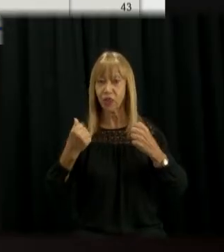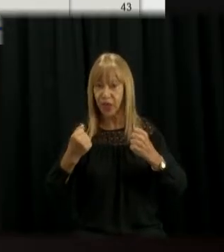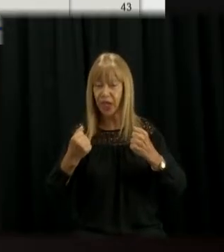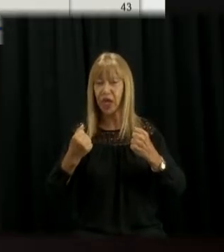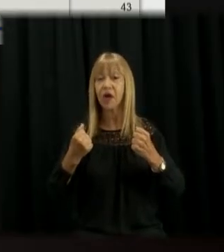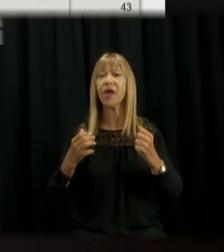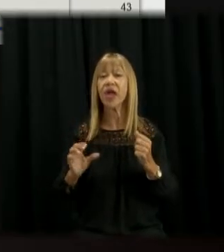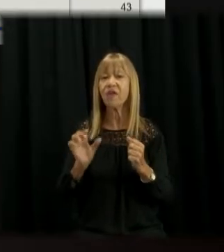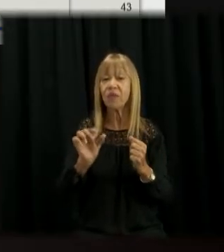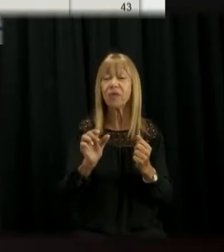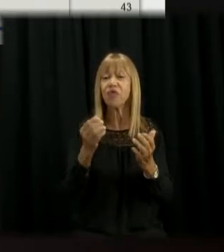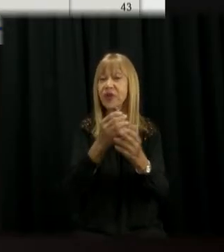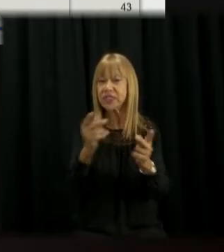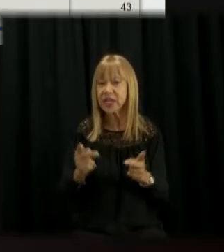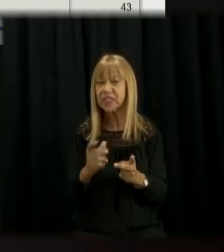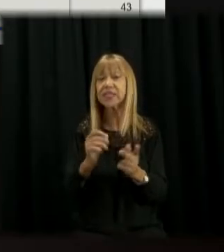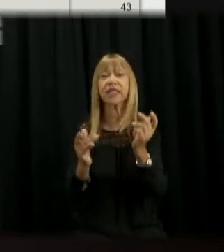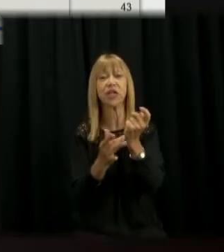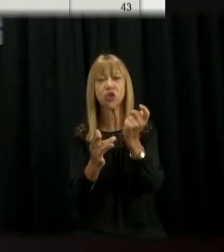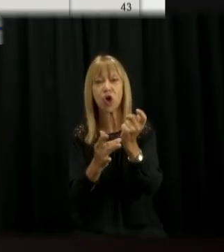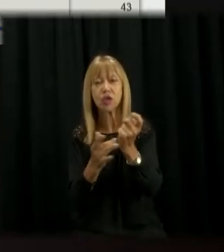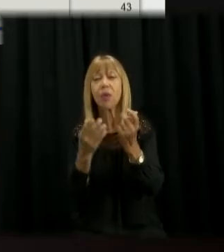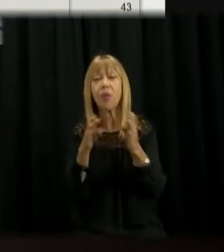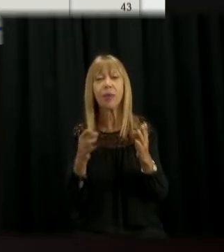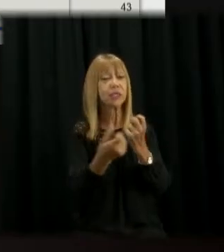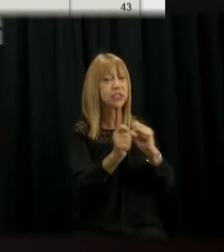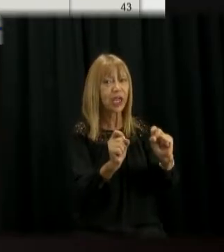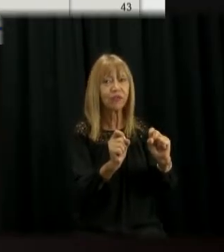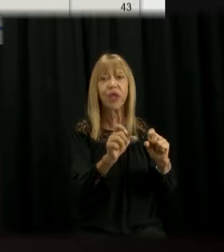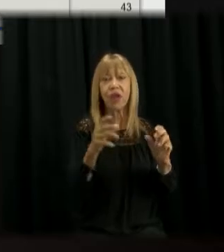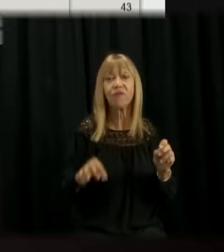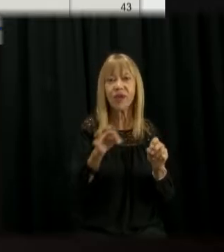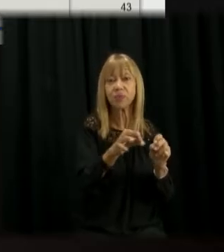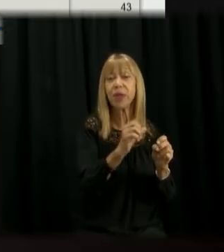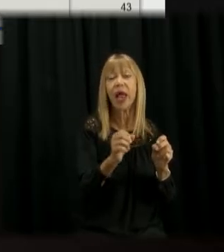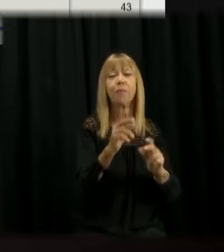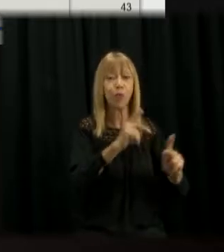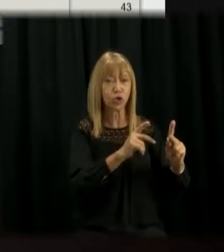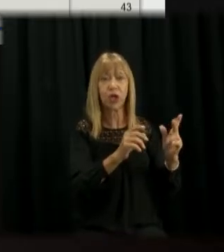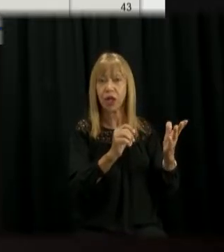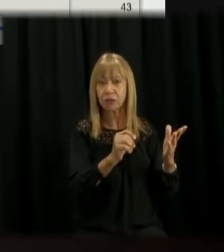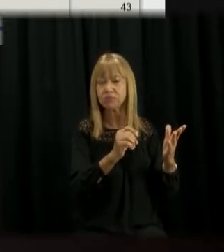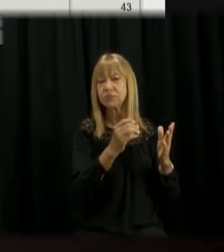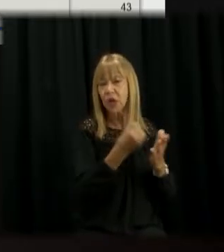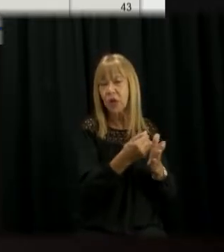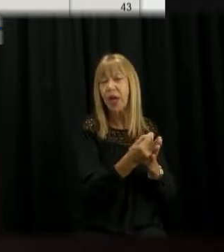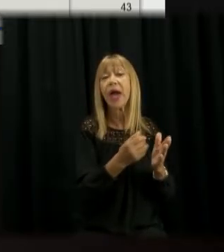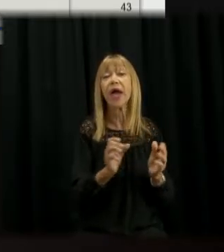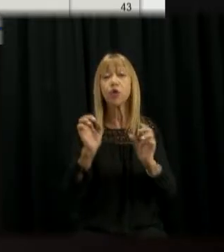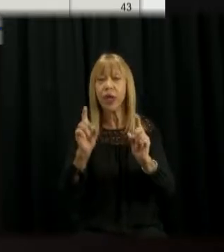Internet, salud, tecnología, facilidades, seguridad pública, personal y